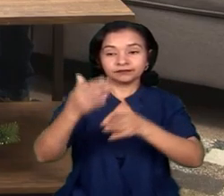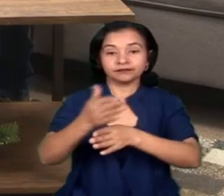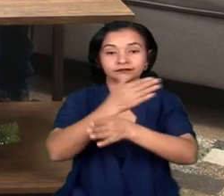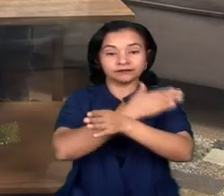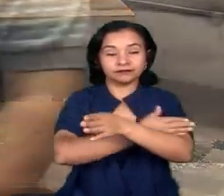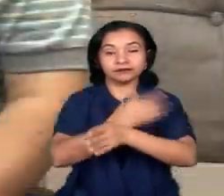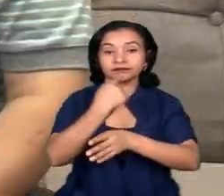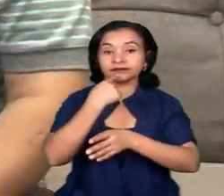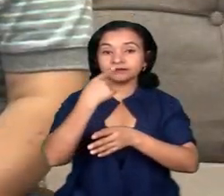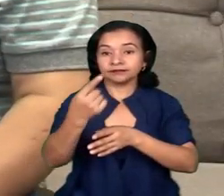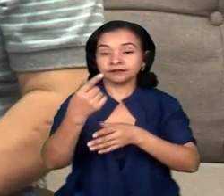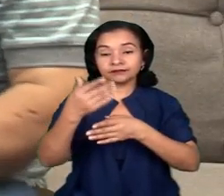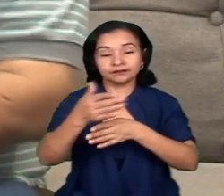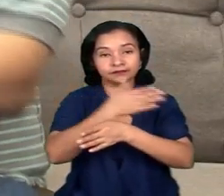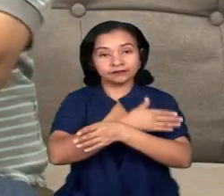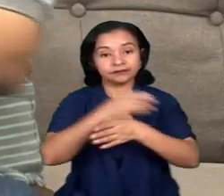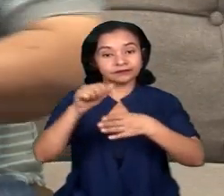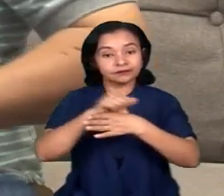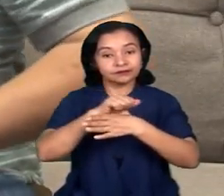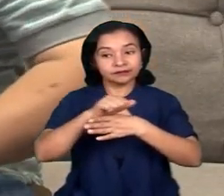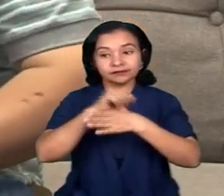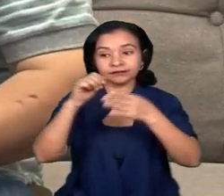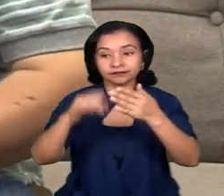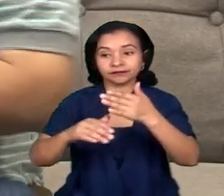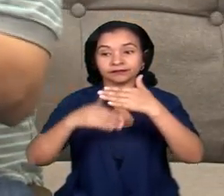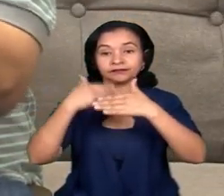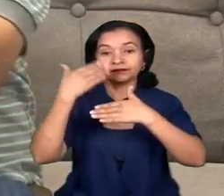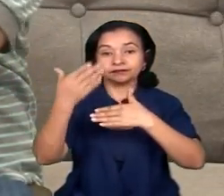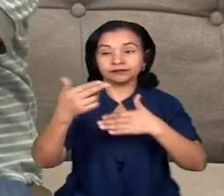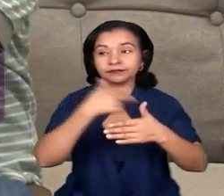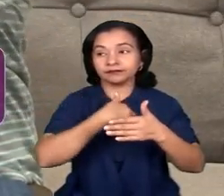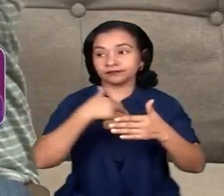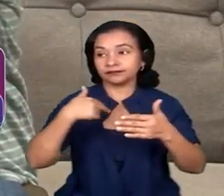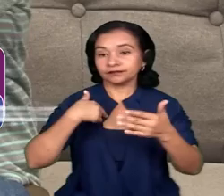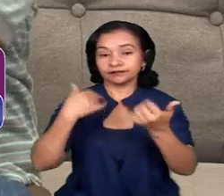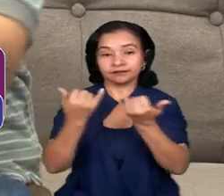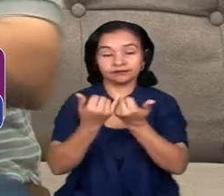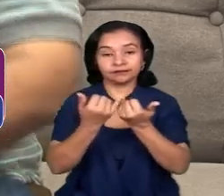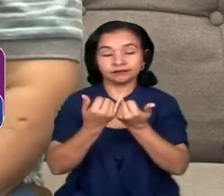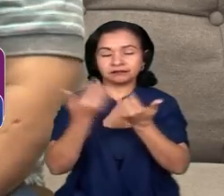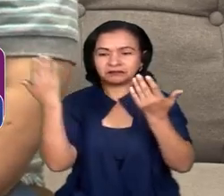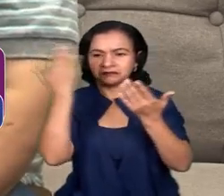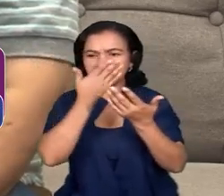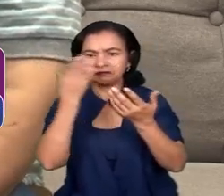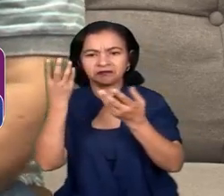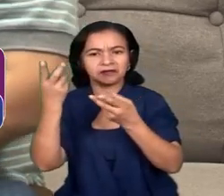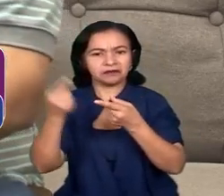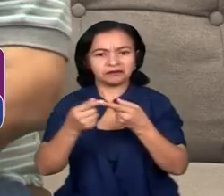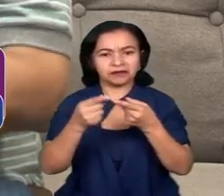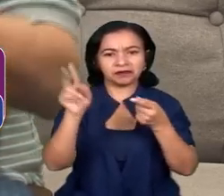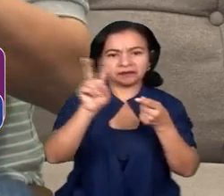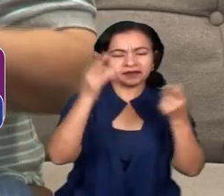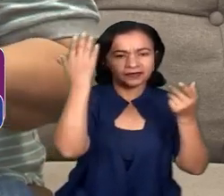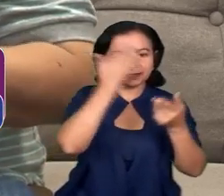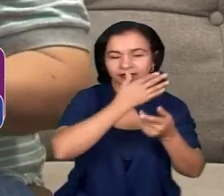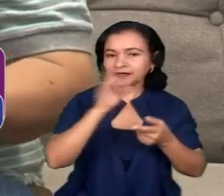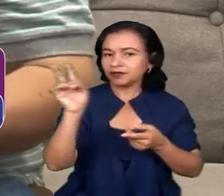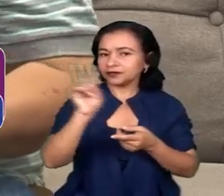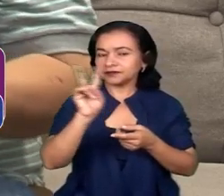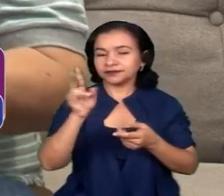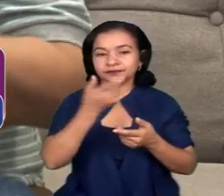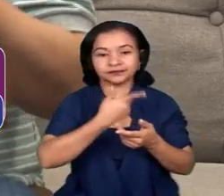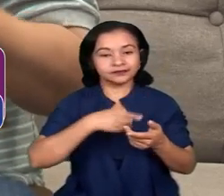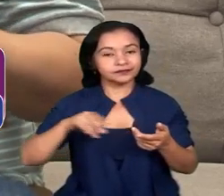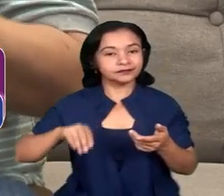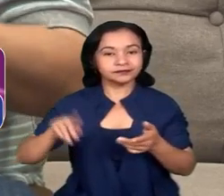nosotros es un preparativo. Esto no fue que lo sacamos y dijimos, vamos a hacer el Bright Break en tal fecha o el Viernes Negro, en buen